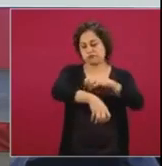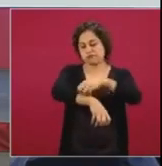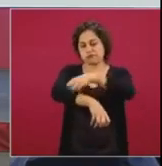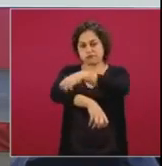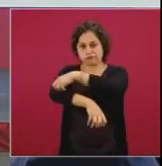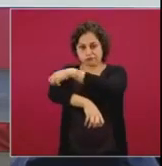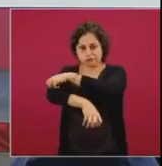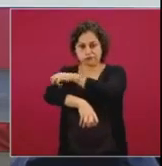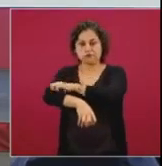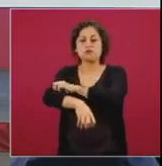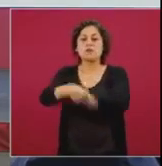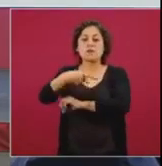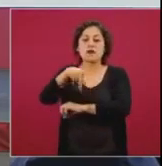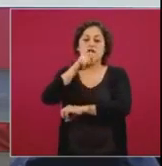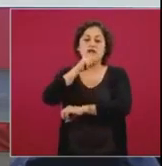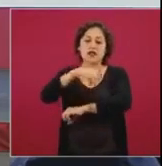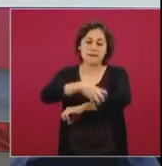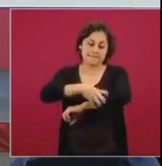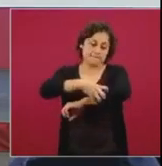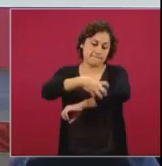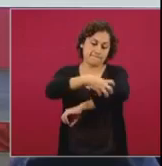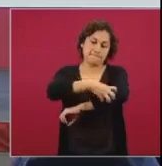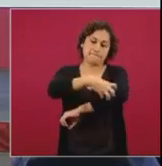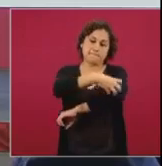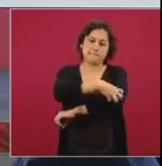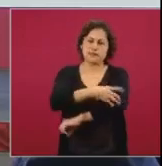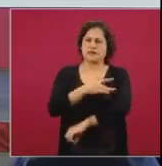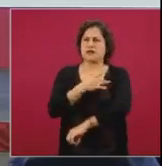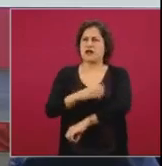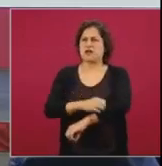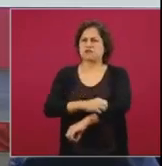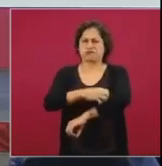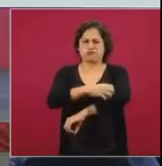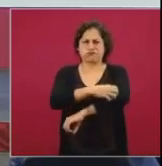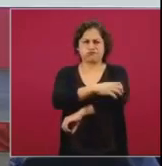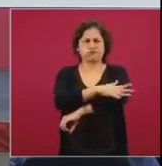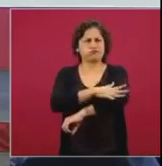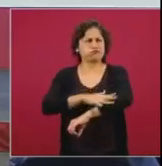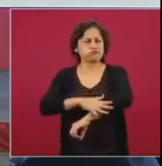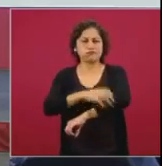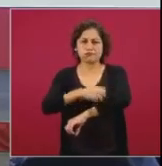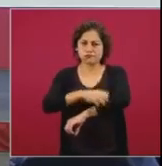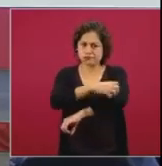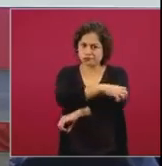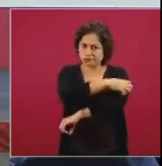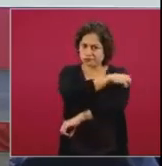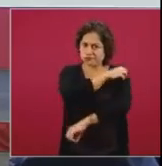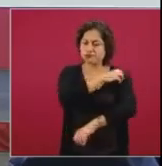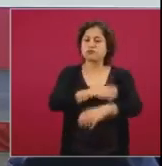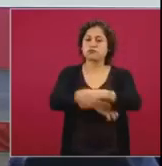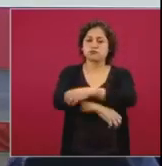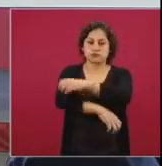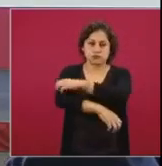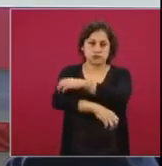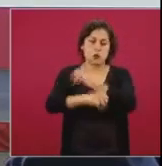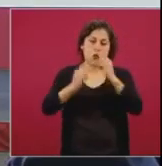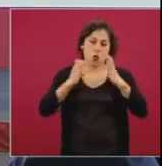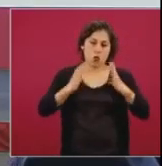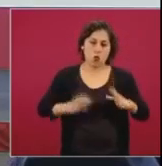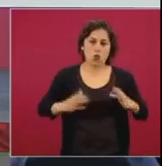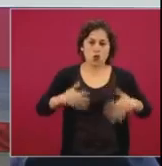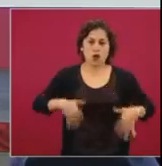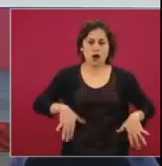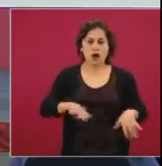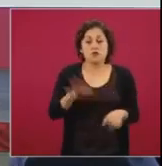pero aquí ya hay nódulos, se sienten bolitas en la piel. Y si llegamos a nosotros a diagnosticar, sigue